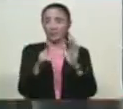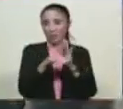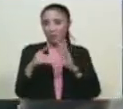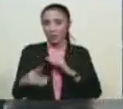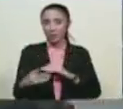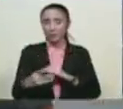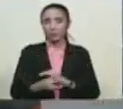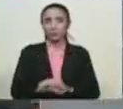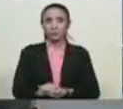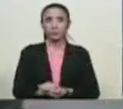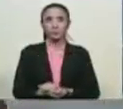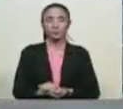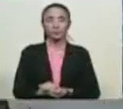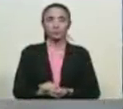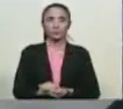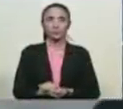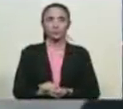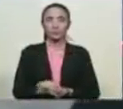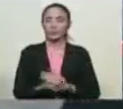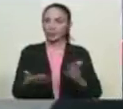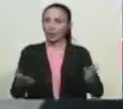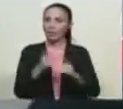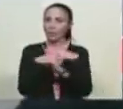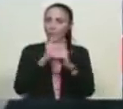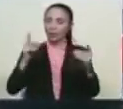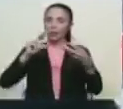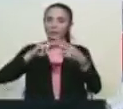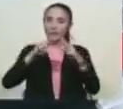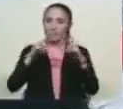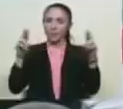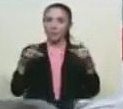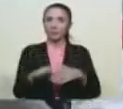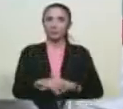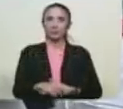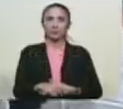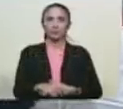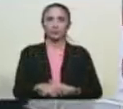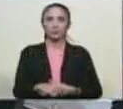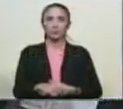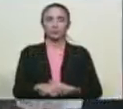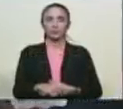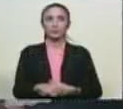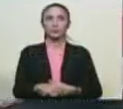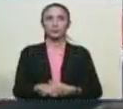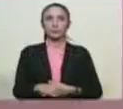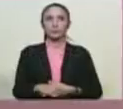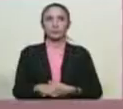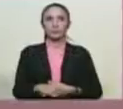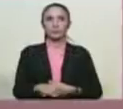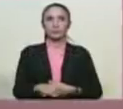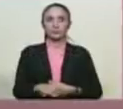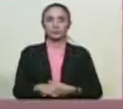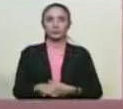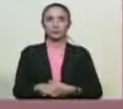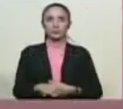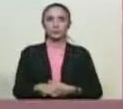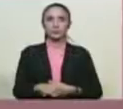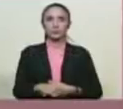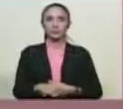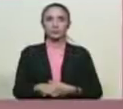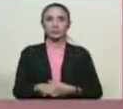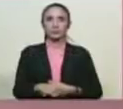para construir una sociedad democrática de paz. ¿Verdad? Todo eso hay que decirlo